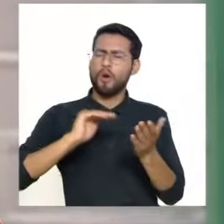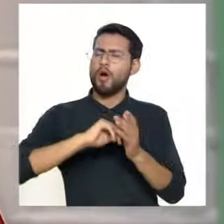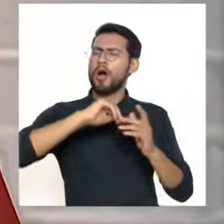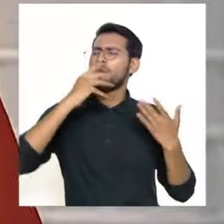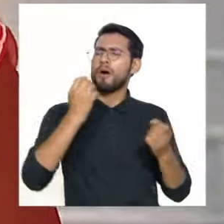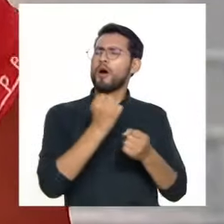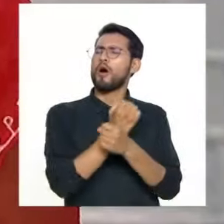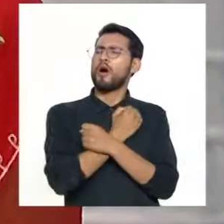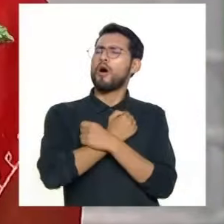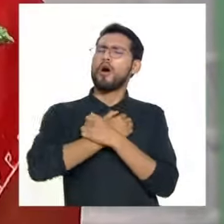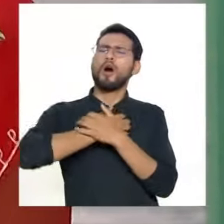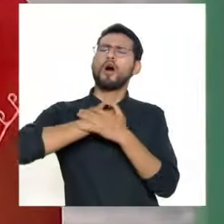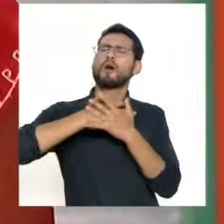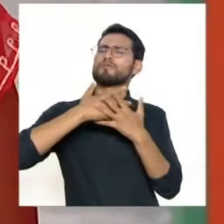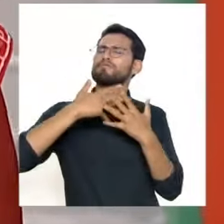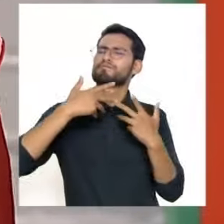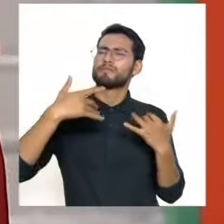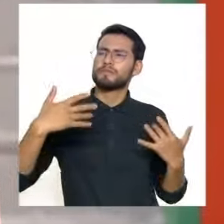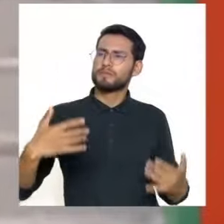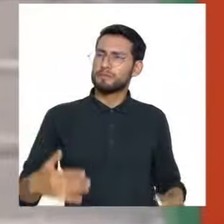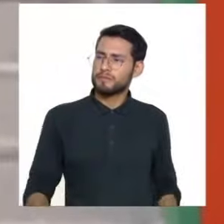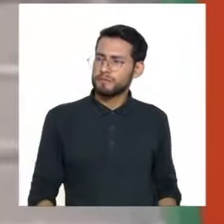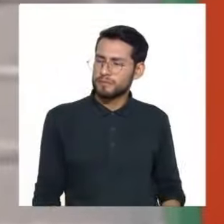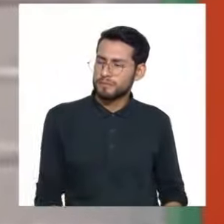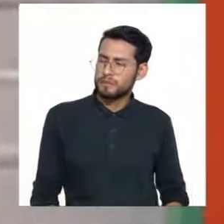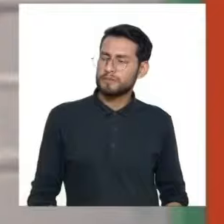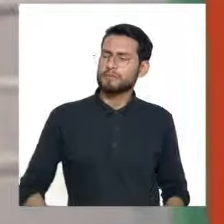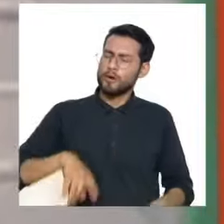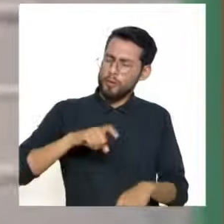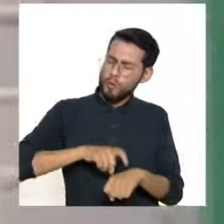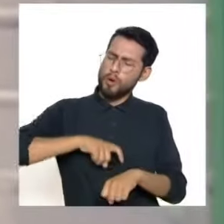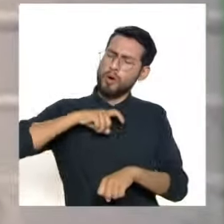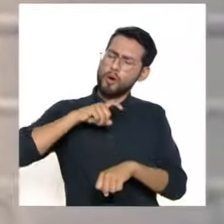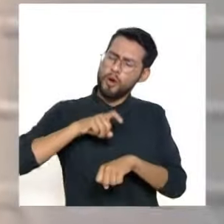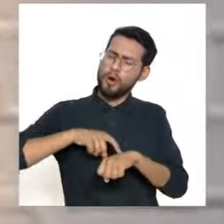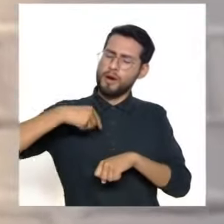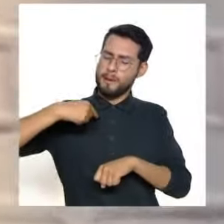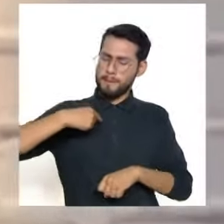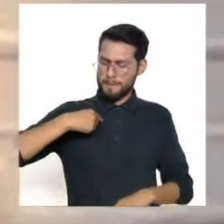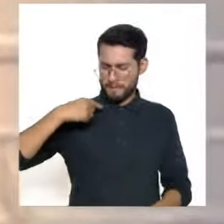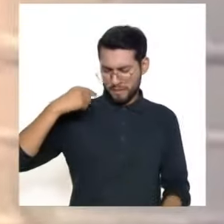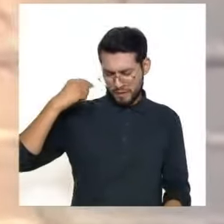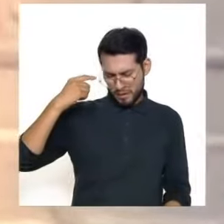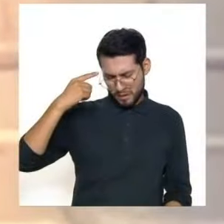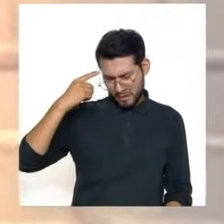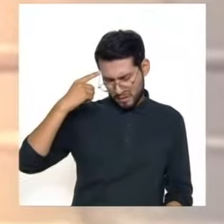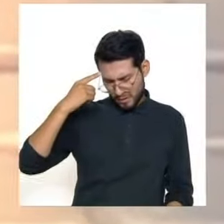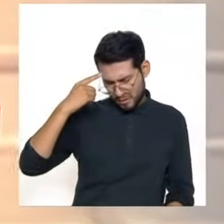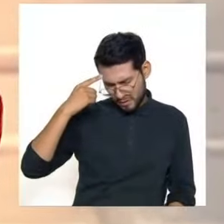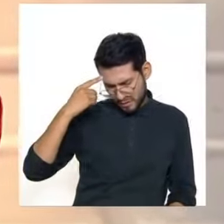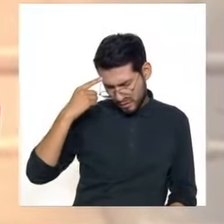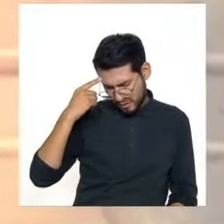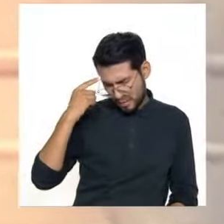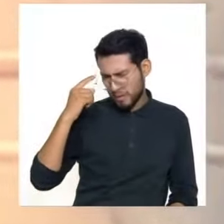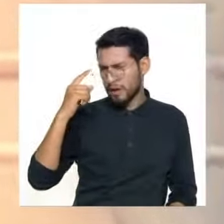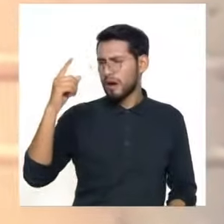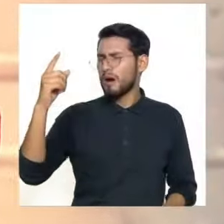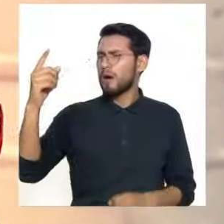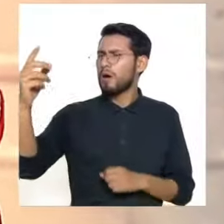nuestro amor por momentos creo yo ver tu imagen